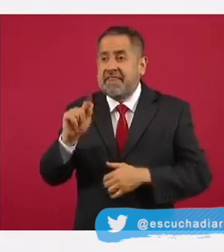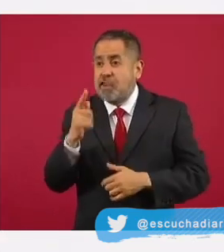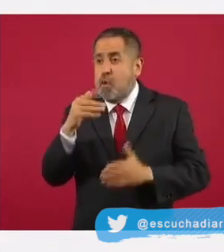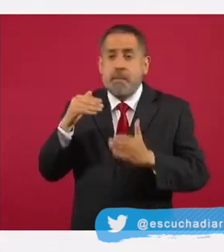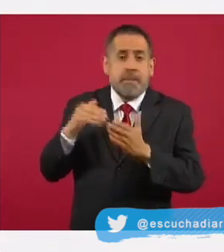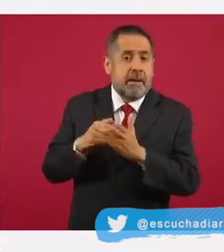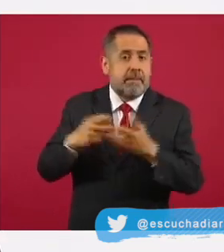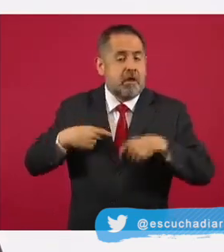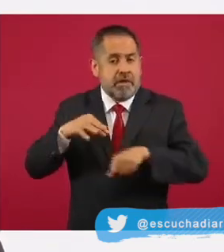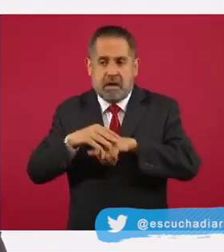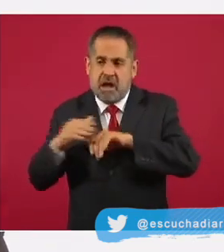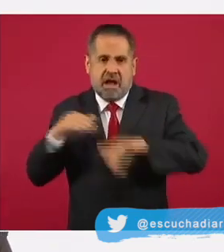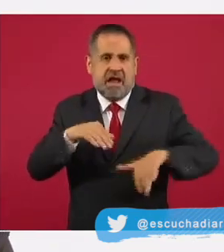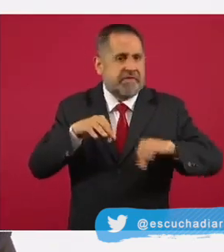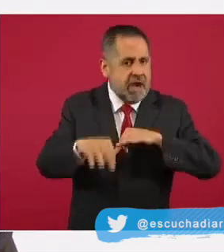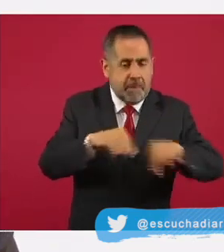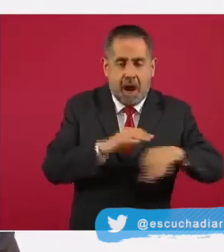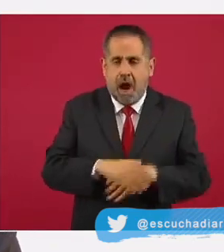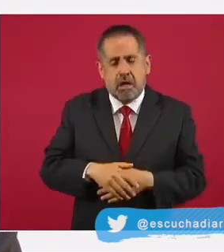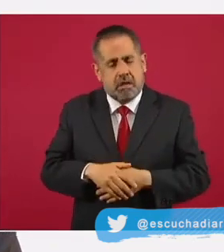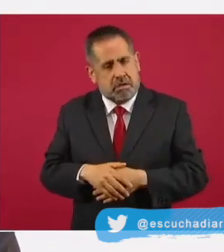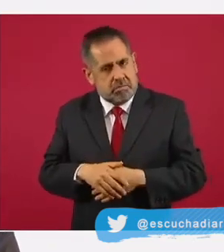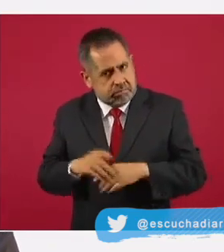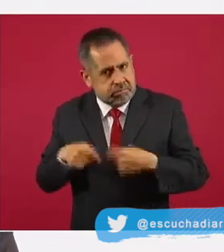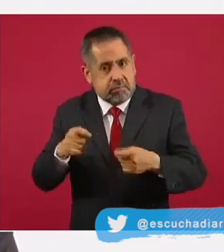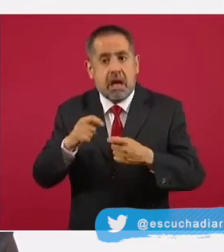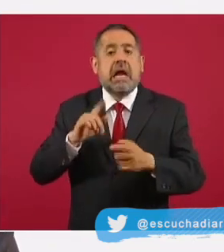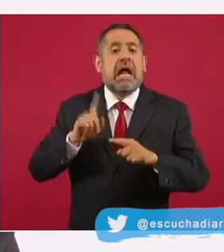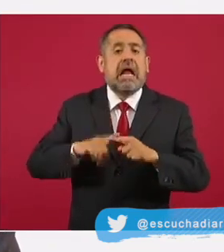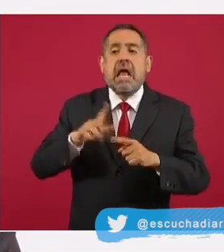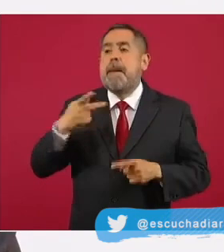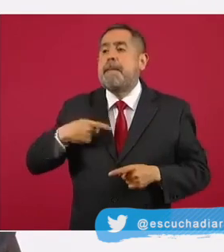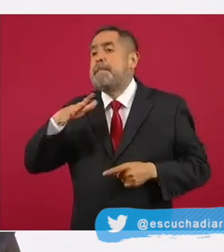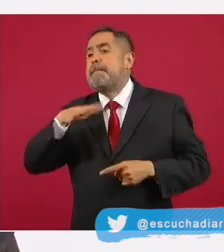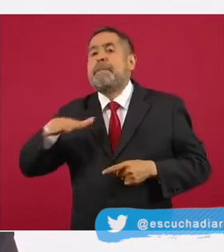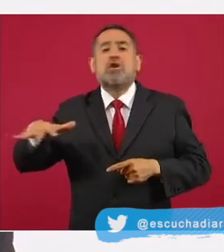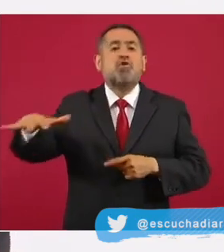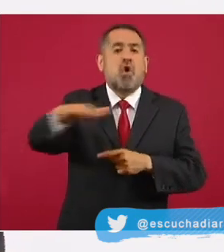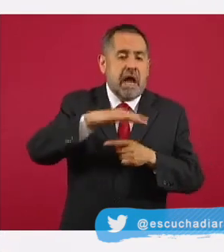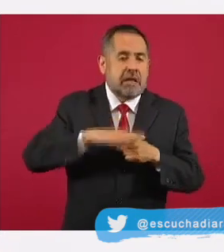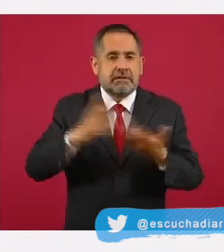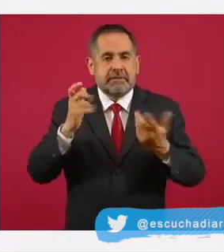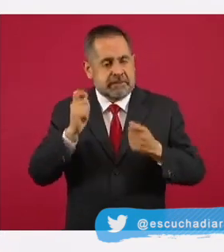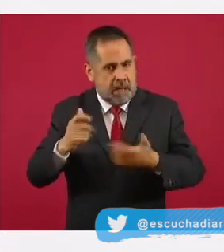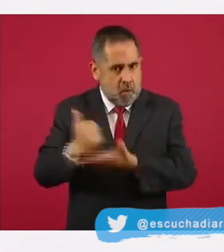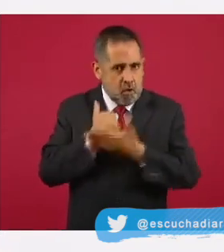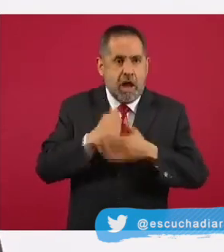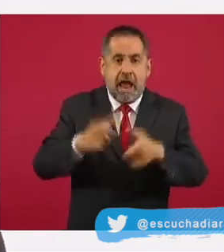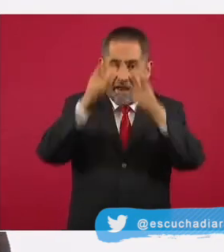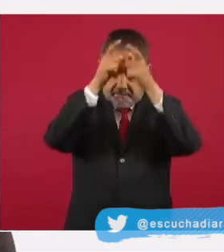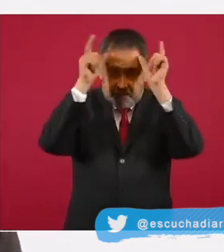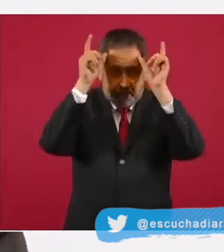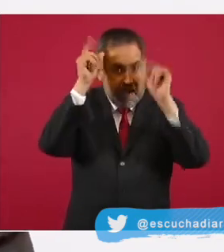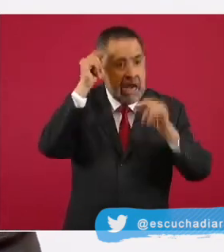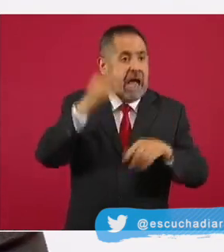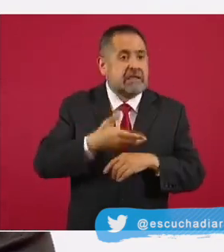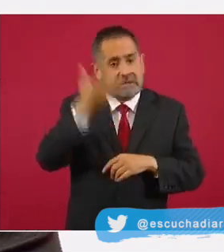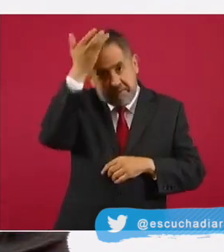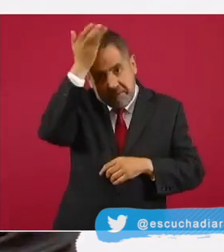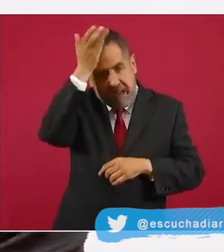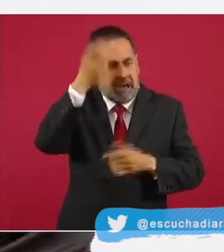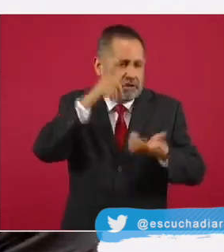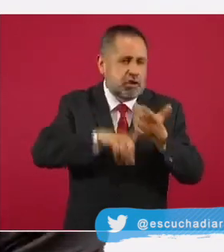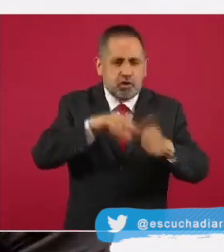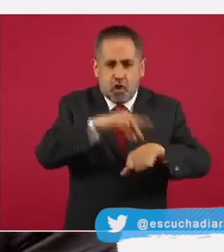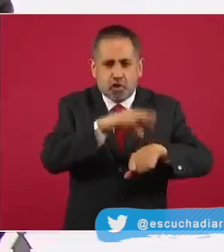salud y gracias al apoyo del pueblo, de las enfermeras y de los médicos que han